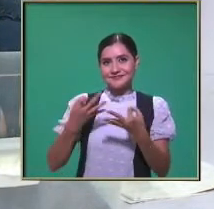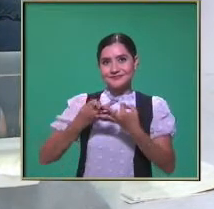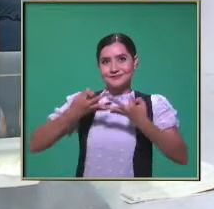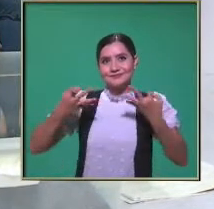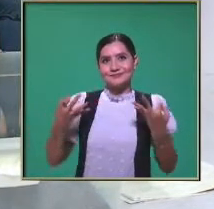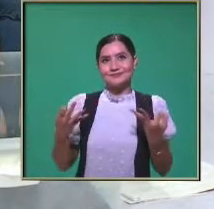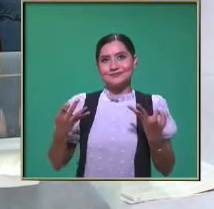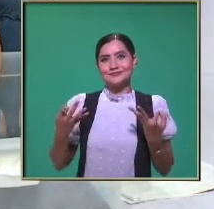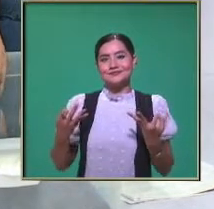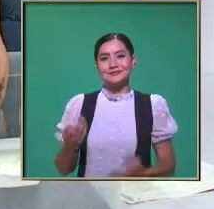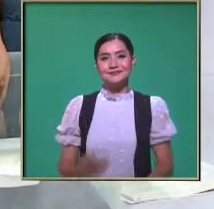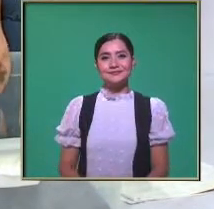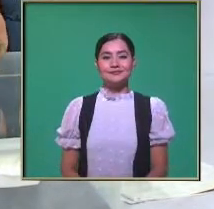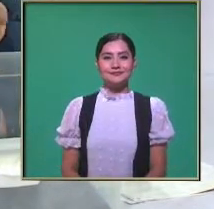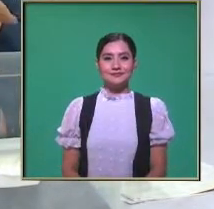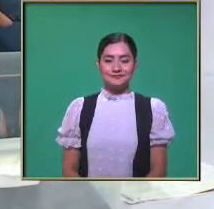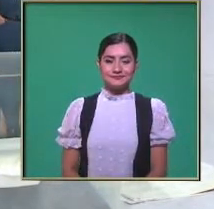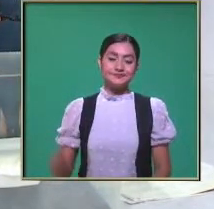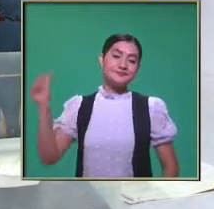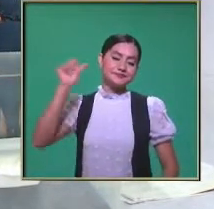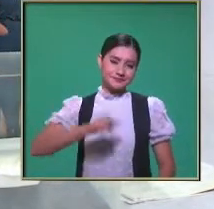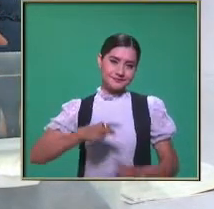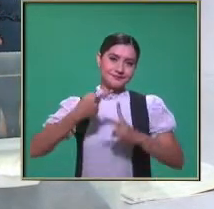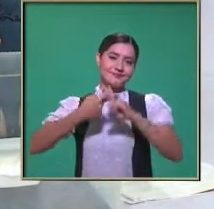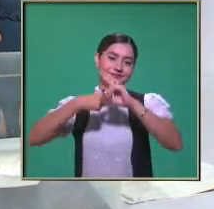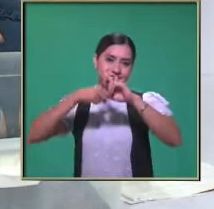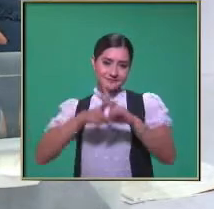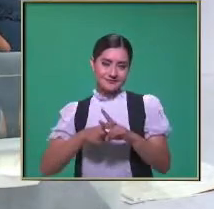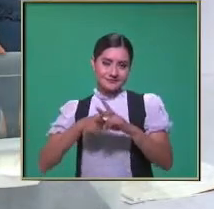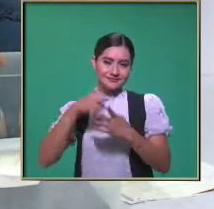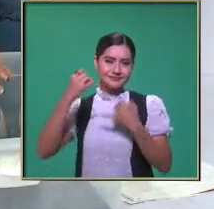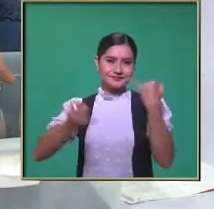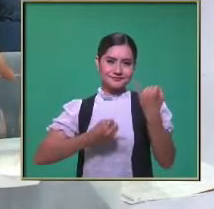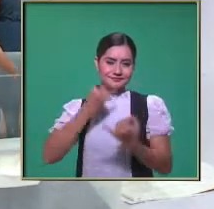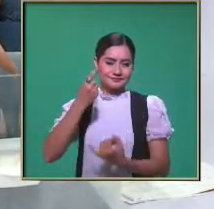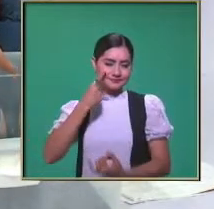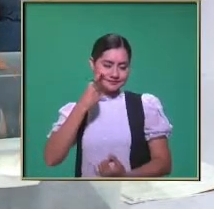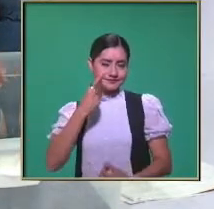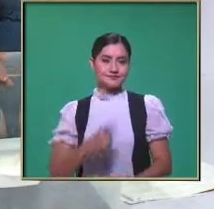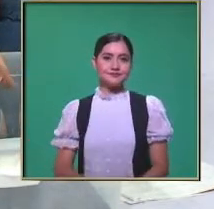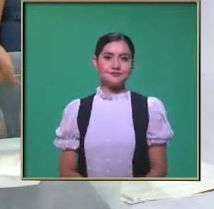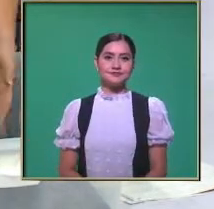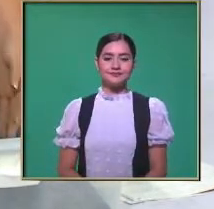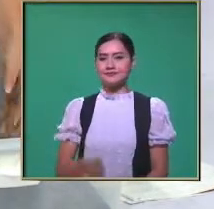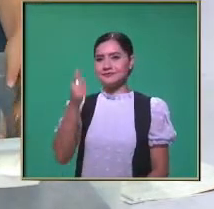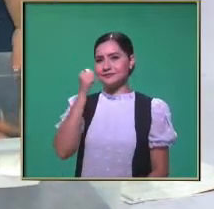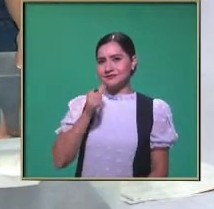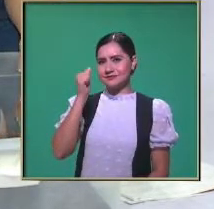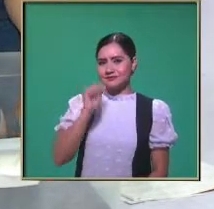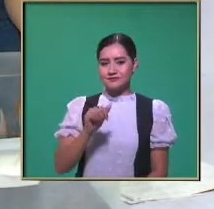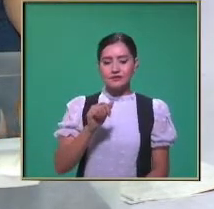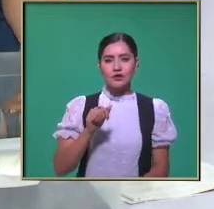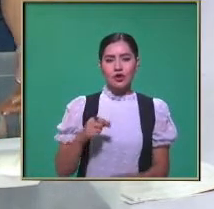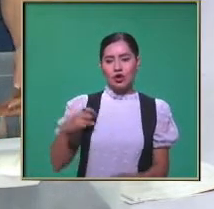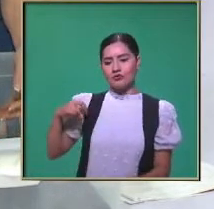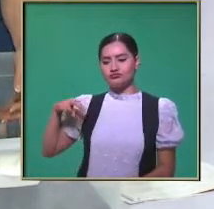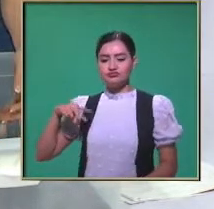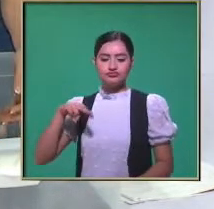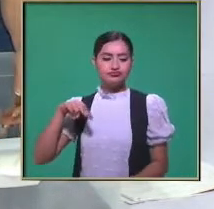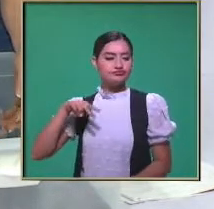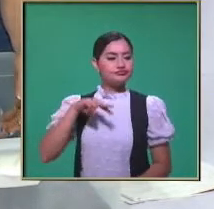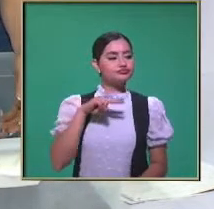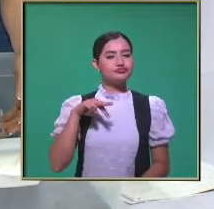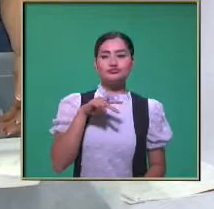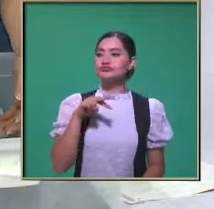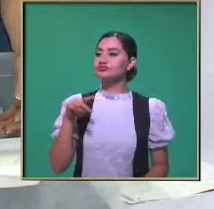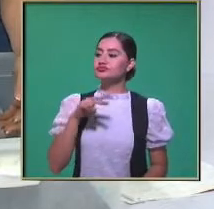tierra, wow. Bueno, pues vamos a comenzar. El juego comienza desde que salimos a recolectarla. Quizás podemos